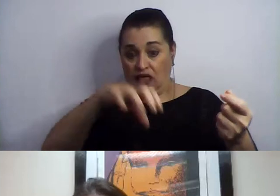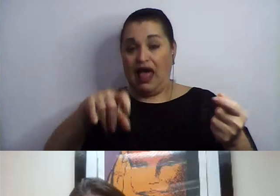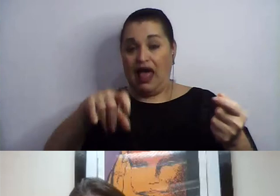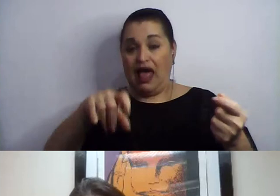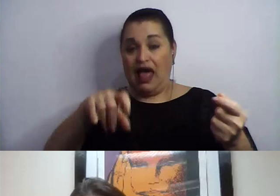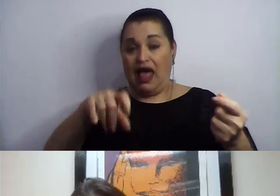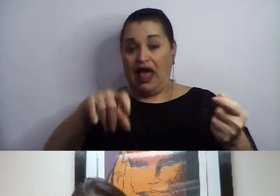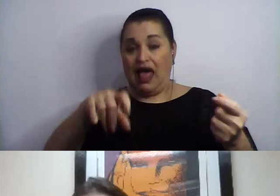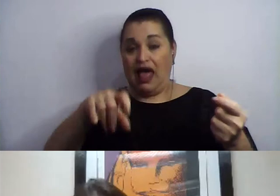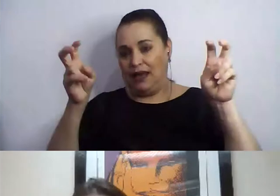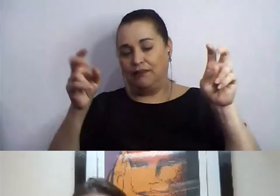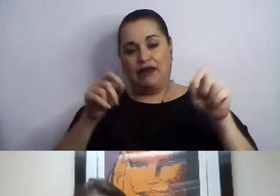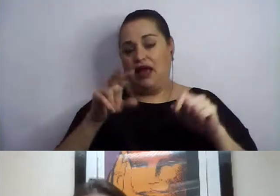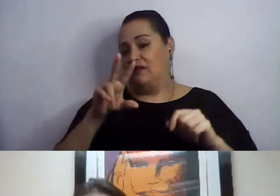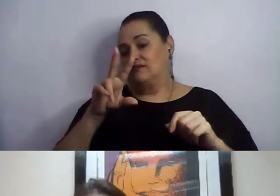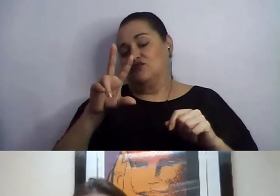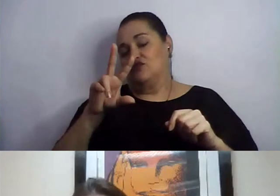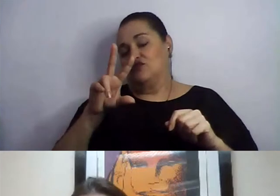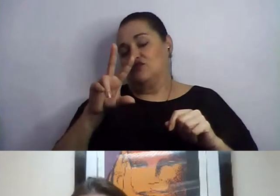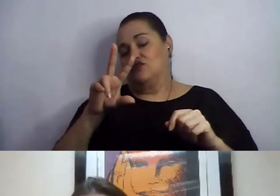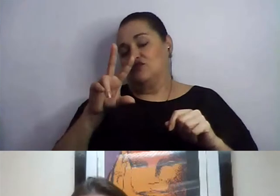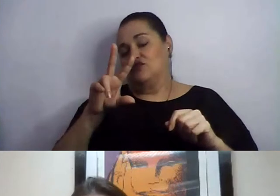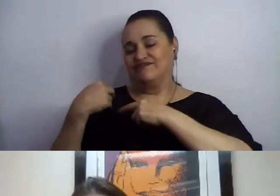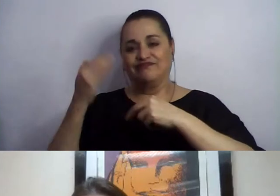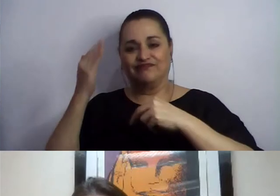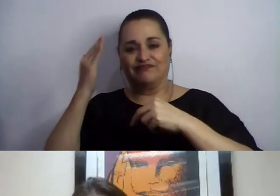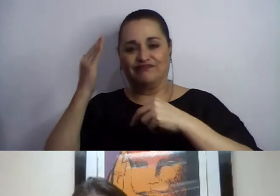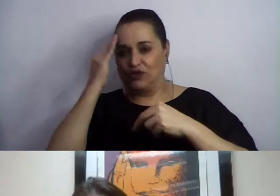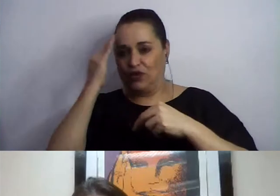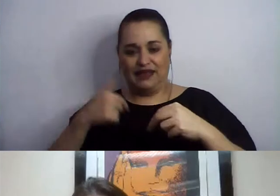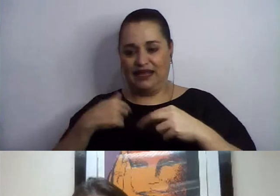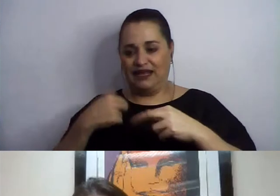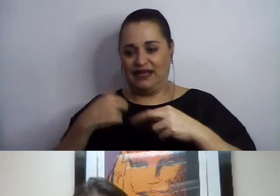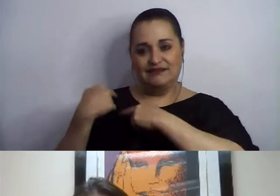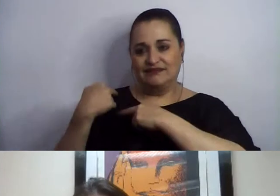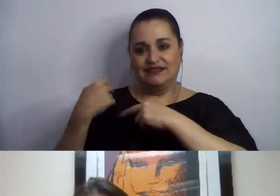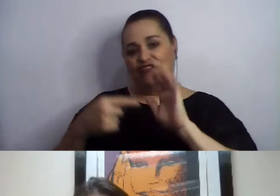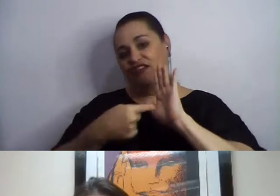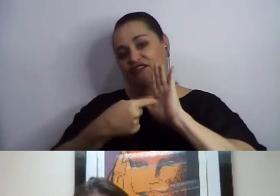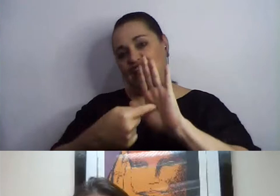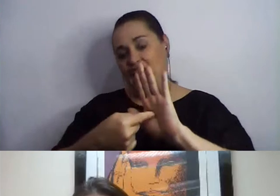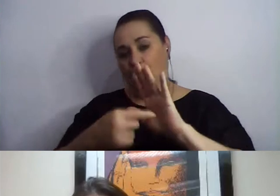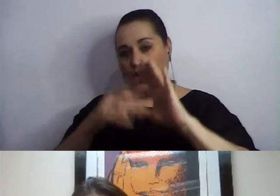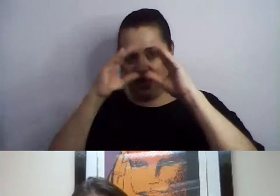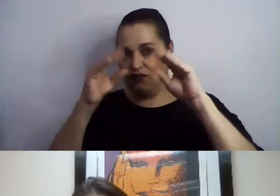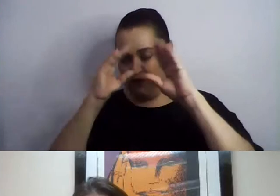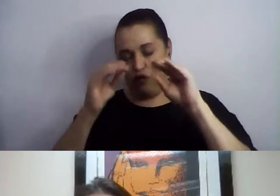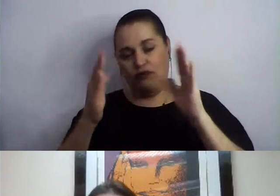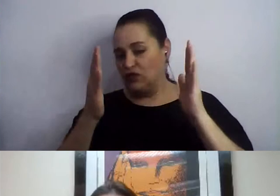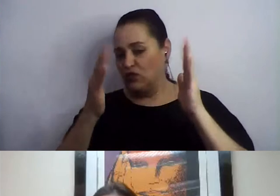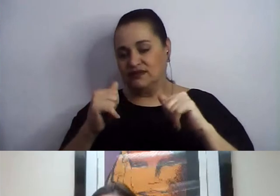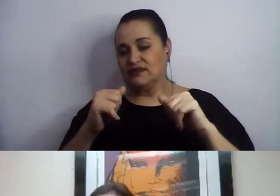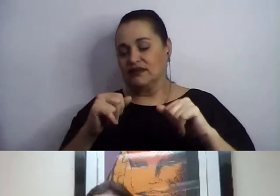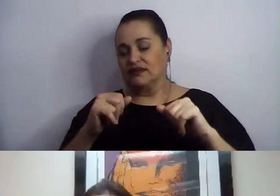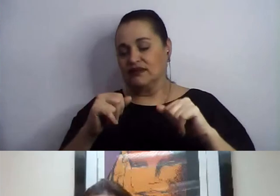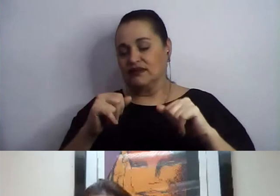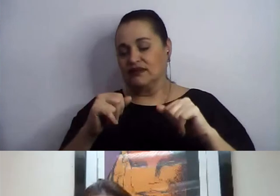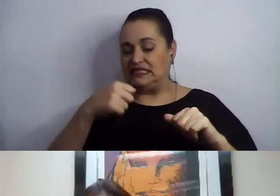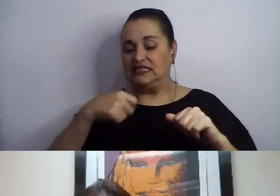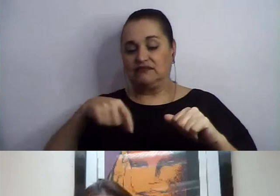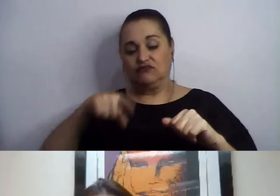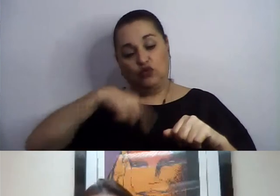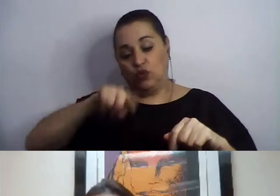tema que escapa propiamente a las competencias y no está reflejado como tal en el informe si si desde nuestra